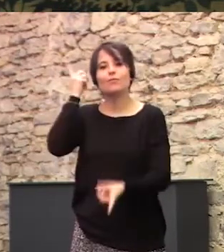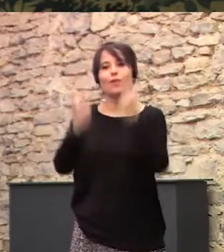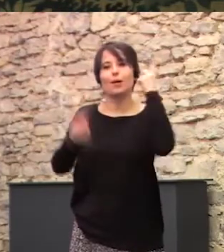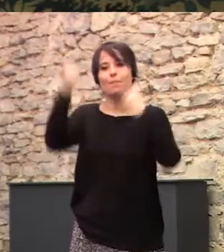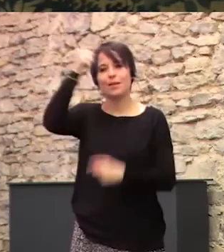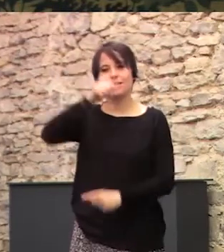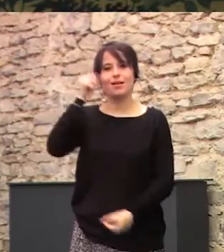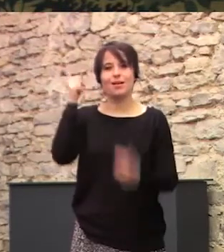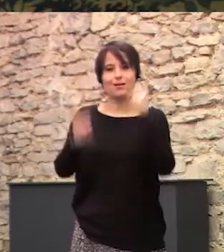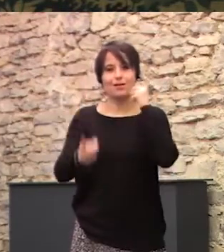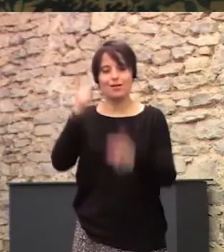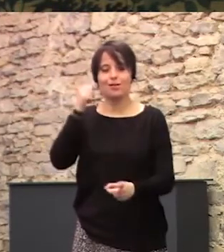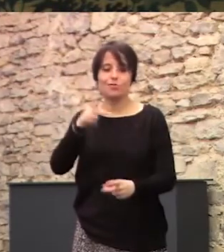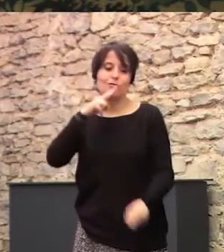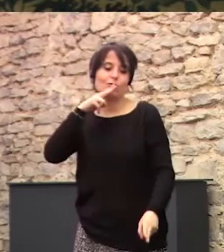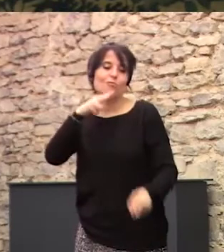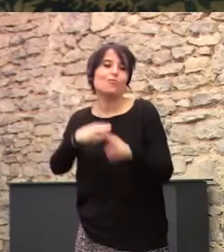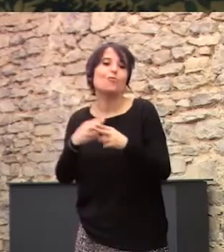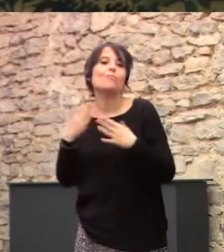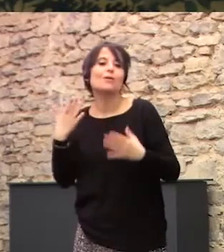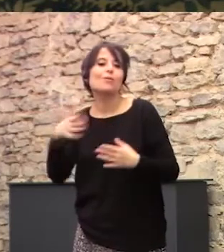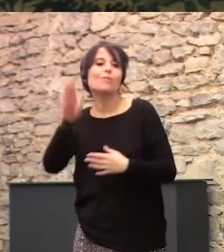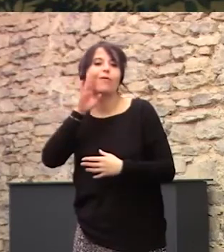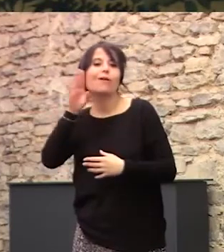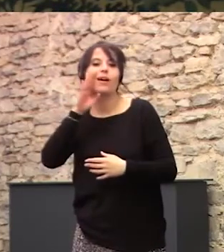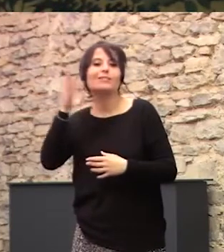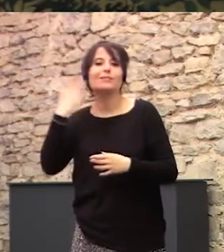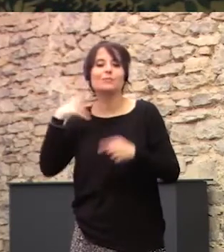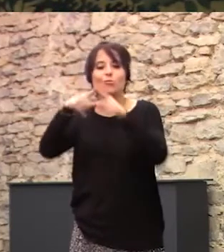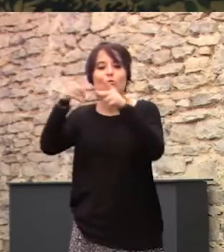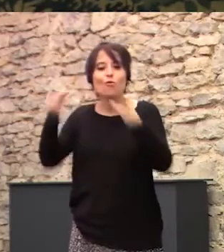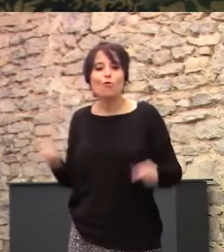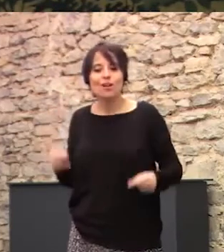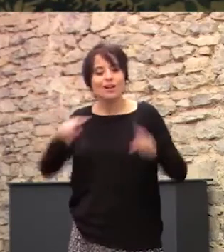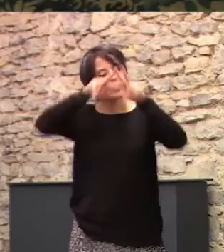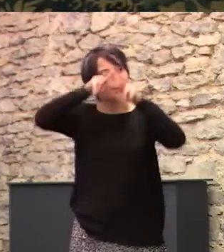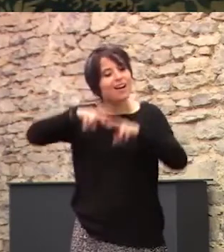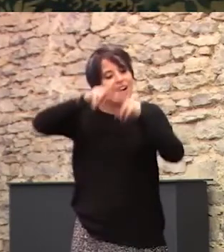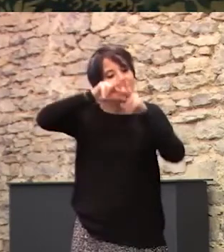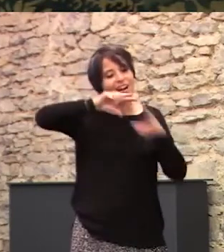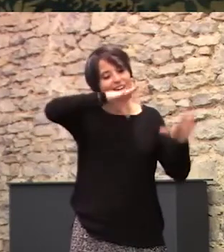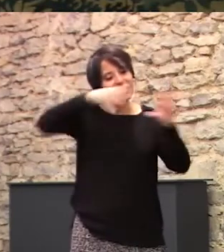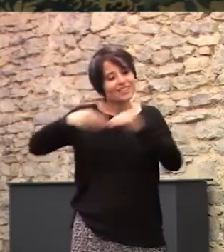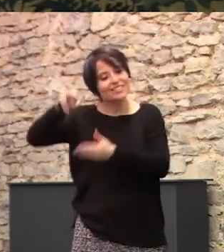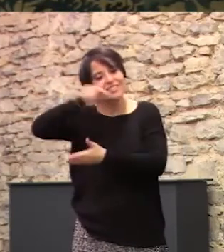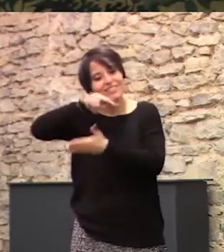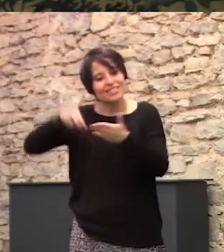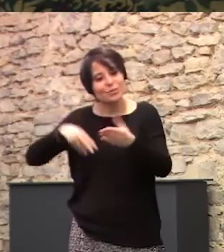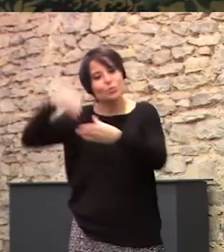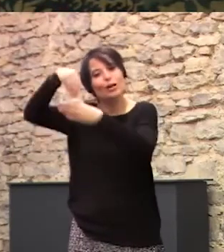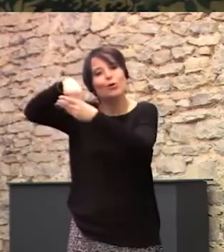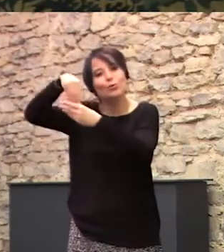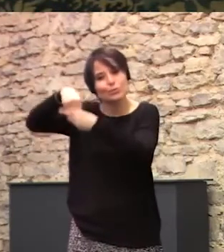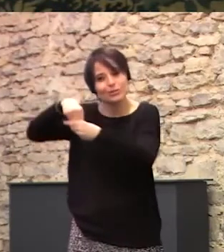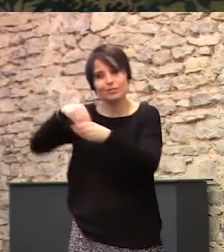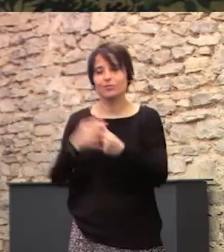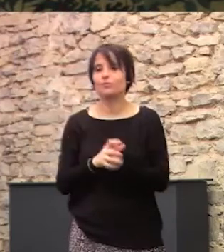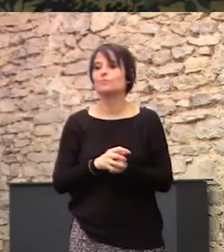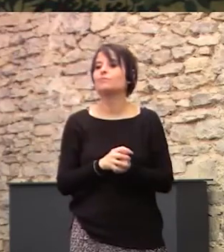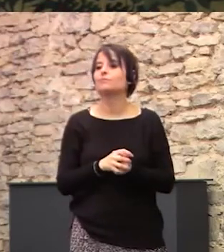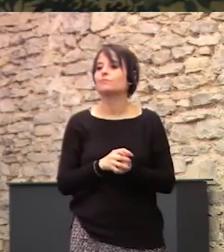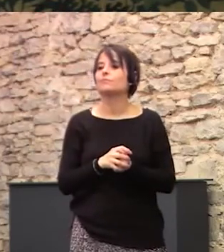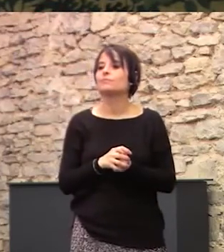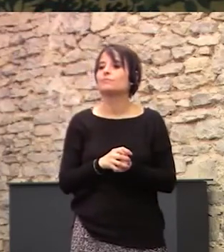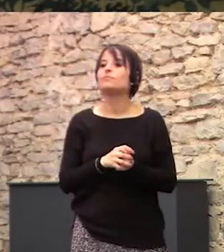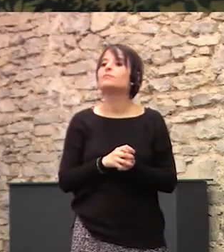a través de la llamada hermenéutica coránica. Análisis, lectura y análisis de contenido.